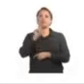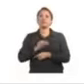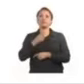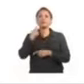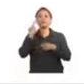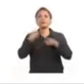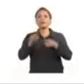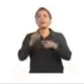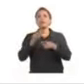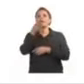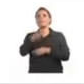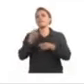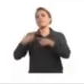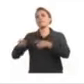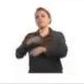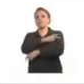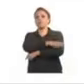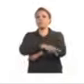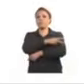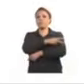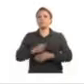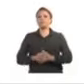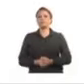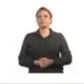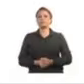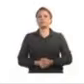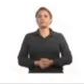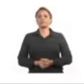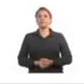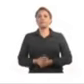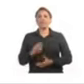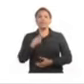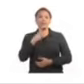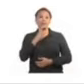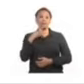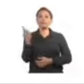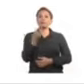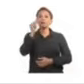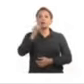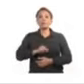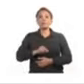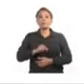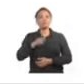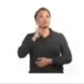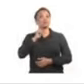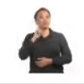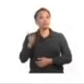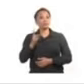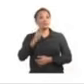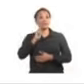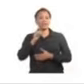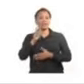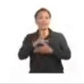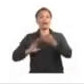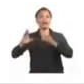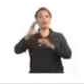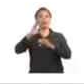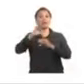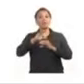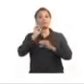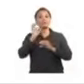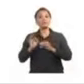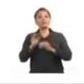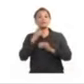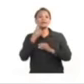sabemos que la voz de América Latina y el Caribe como en el pasado resonará en esos días en Los Ángeles con la admirable y